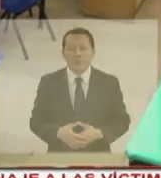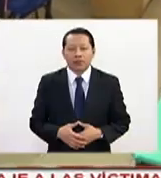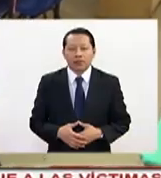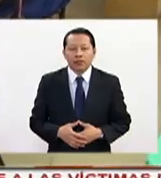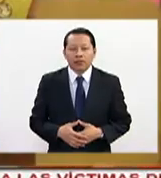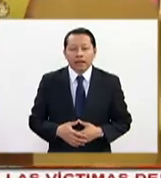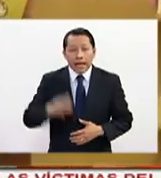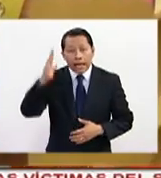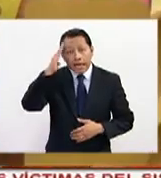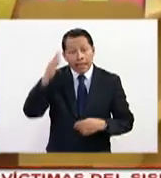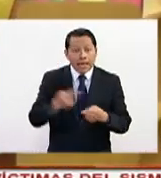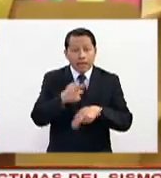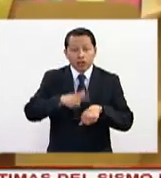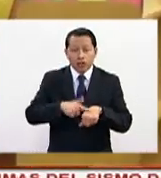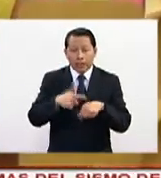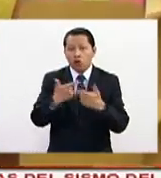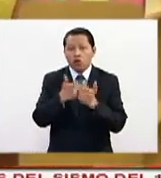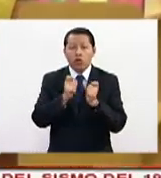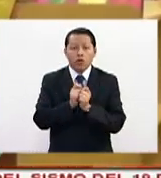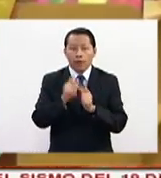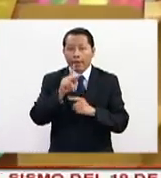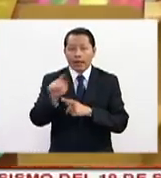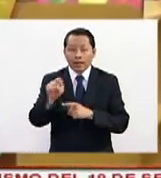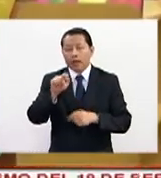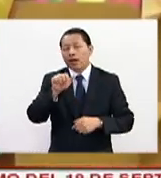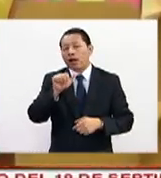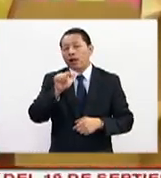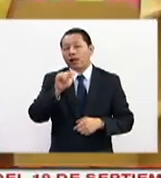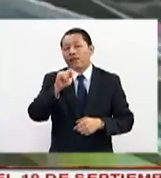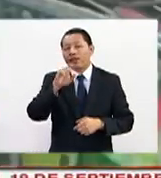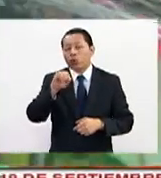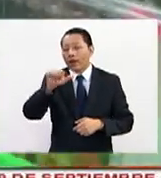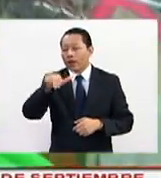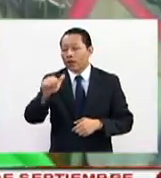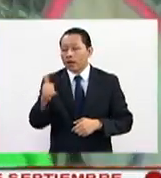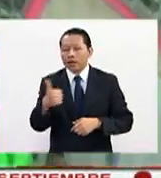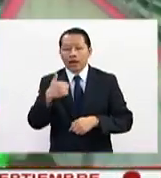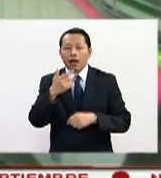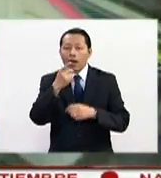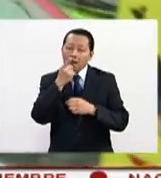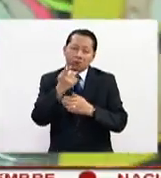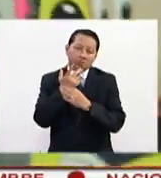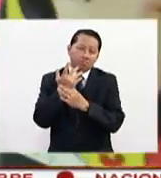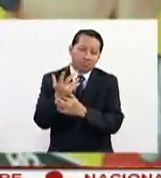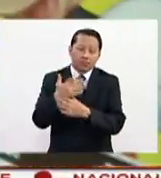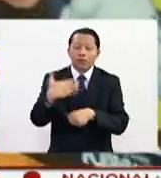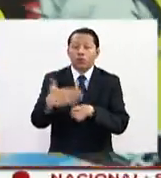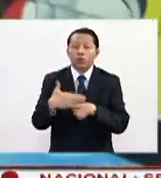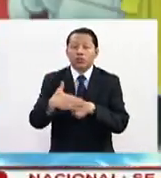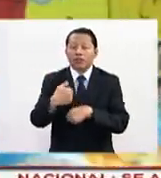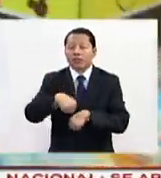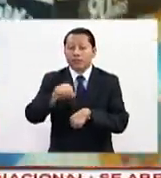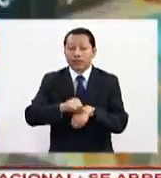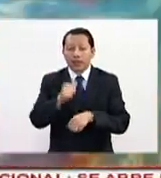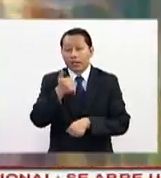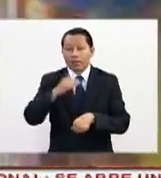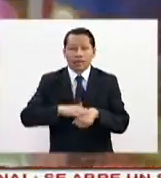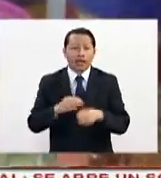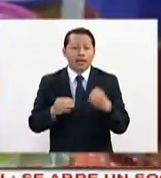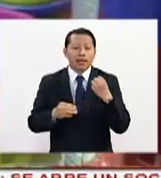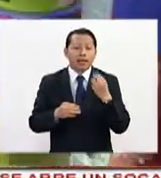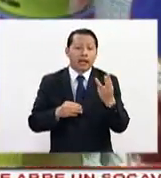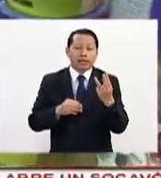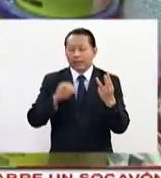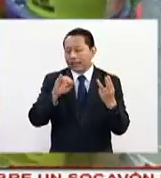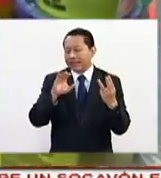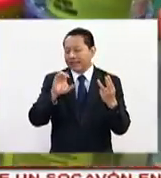El líder nacional del Partido del Trabajo, Alberto Anaya, anunció que la próxima semana entregarán la administración de los 3 centros de